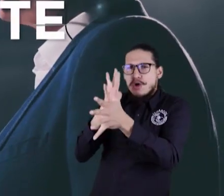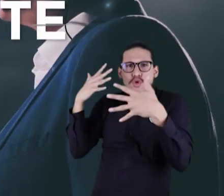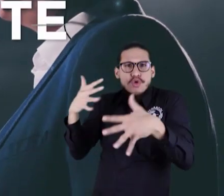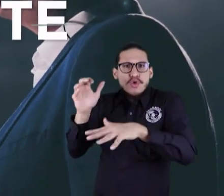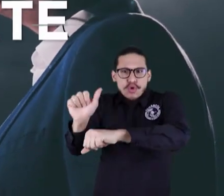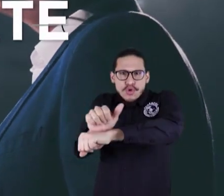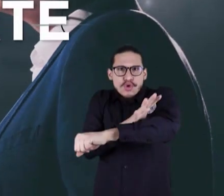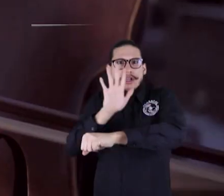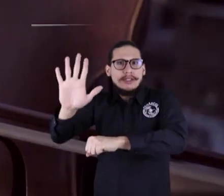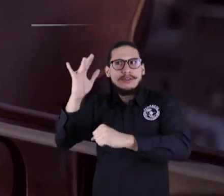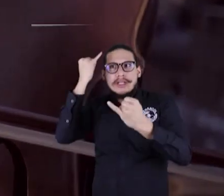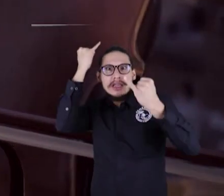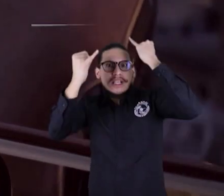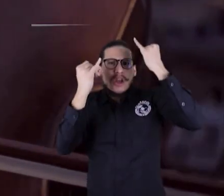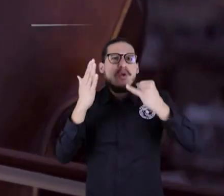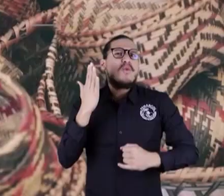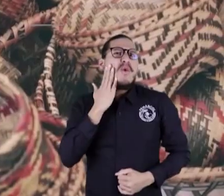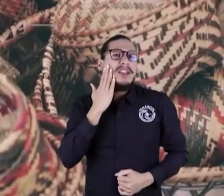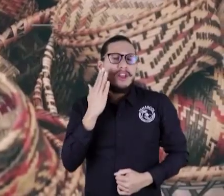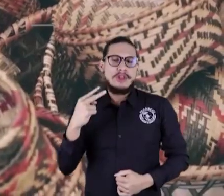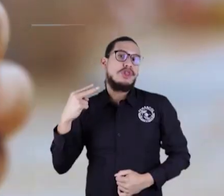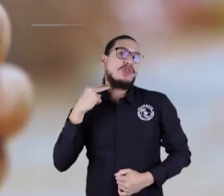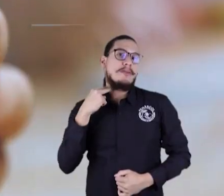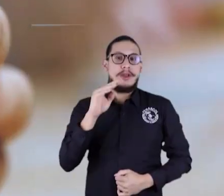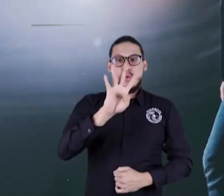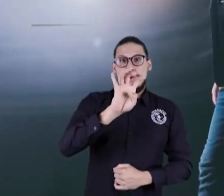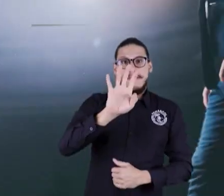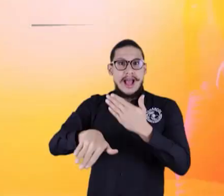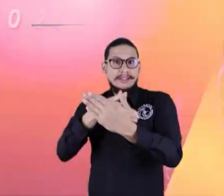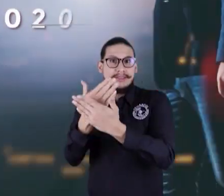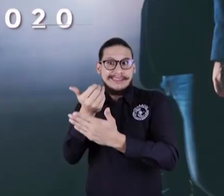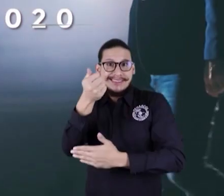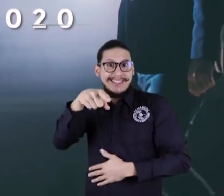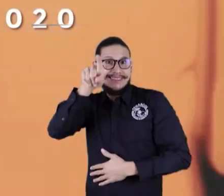naranja del mundo. Reunidos para inspirarte.